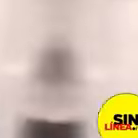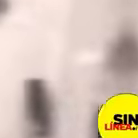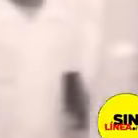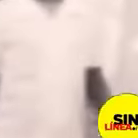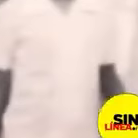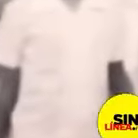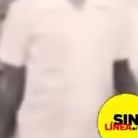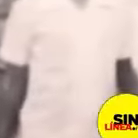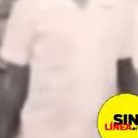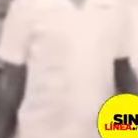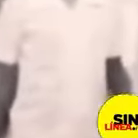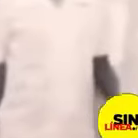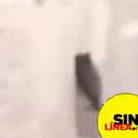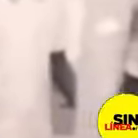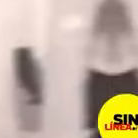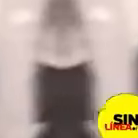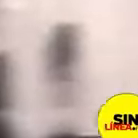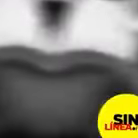No